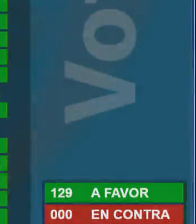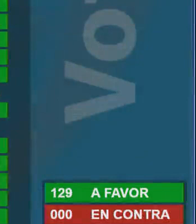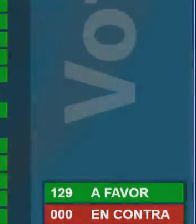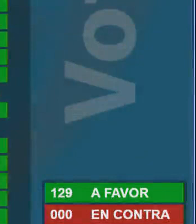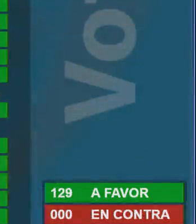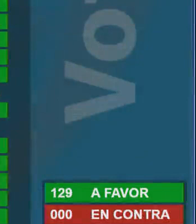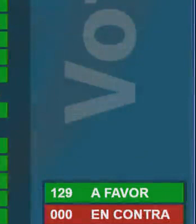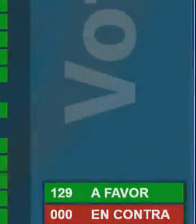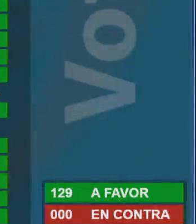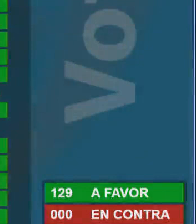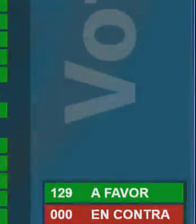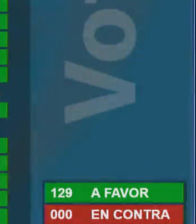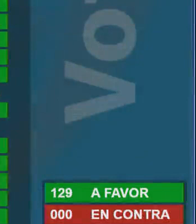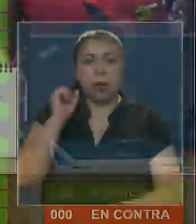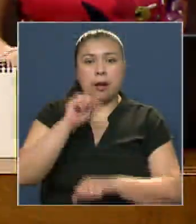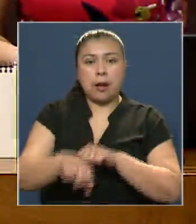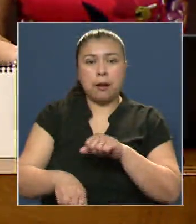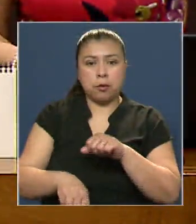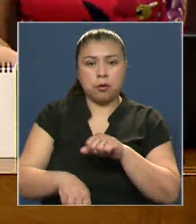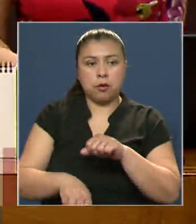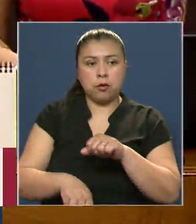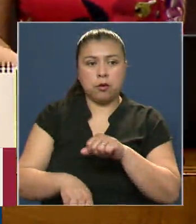votos. Aprobado por unanimidad.